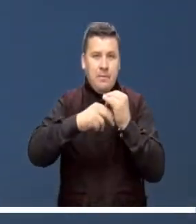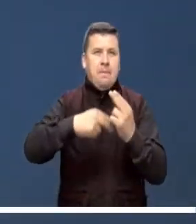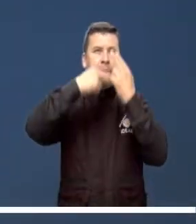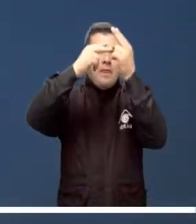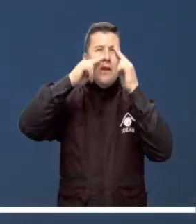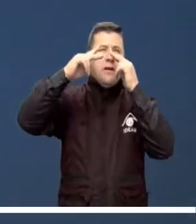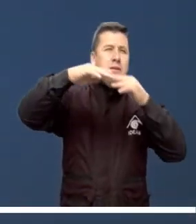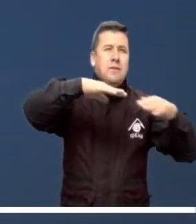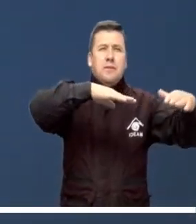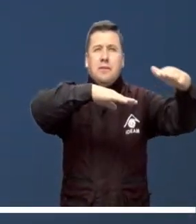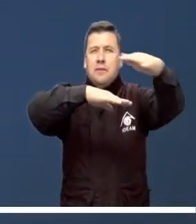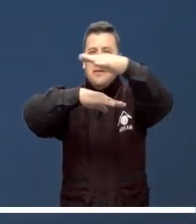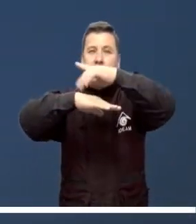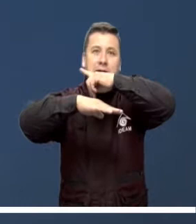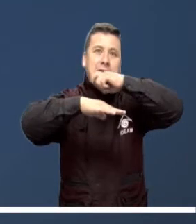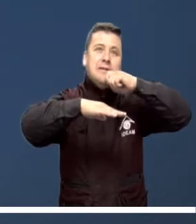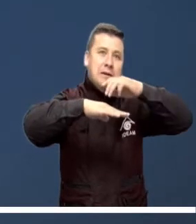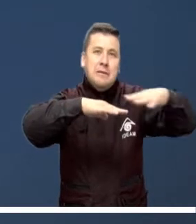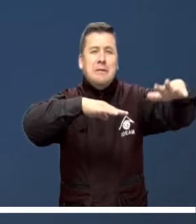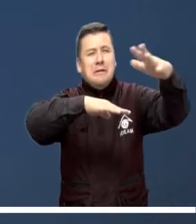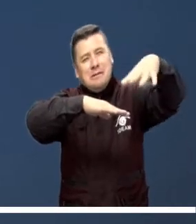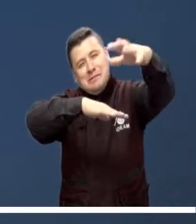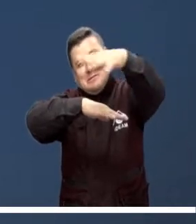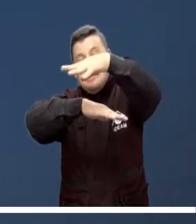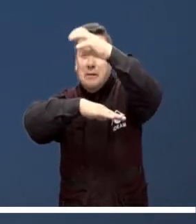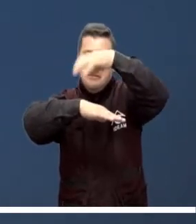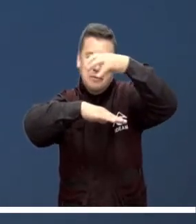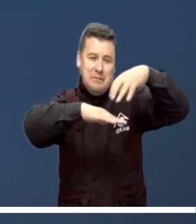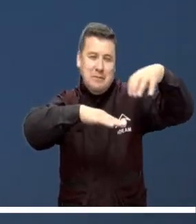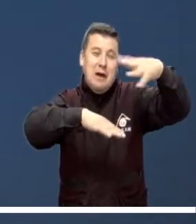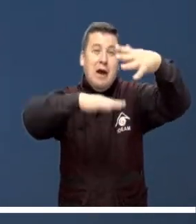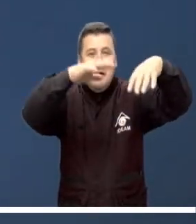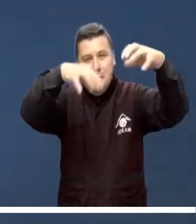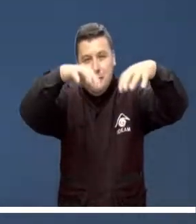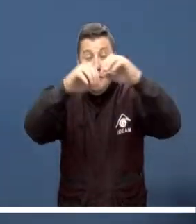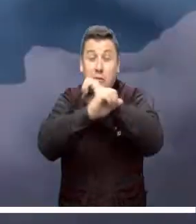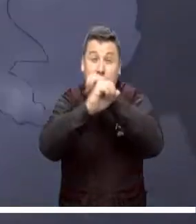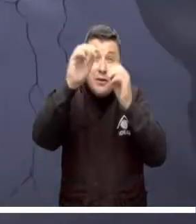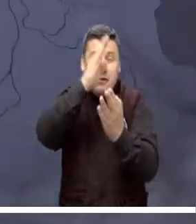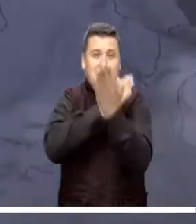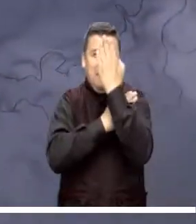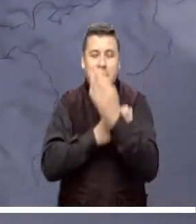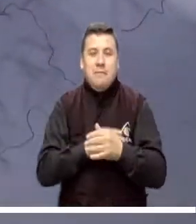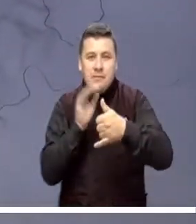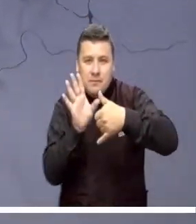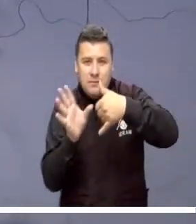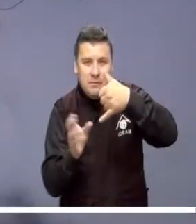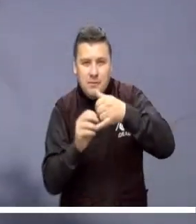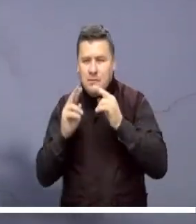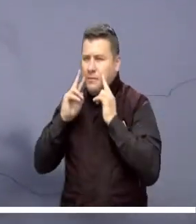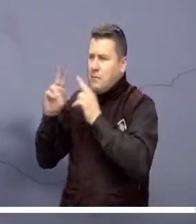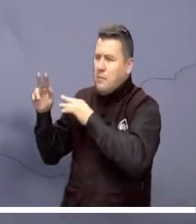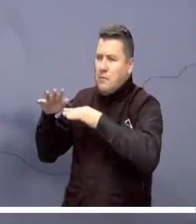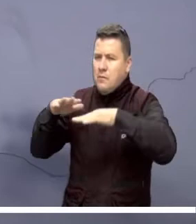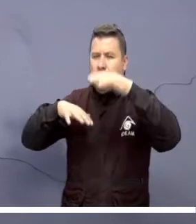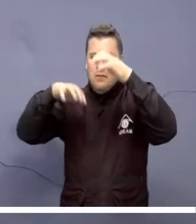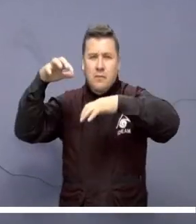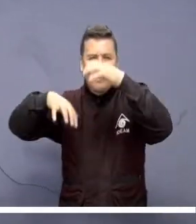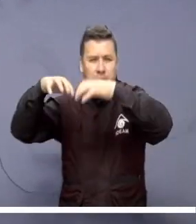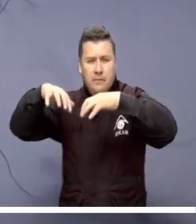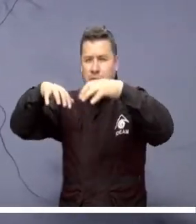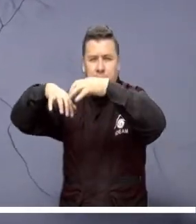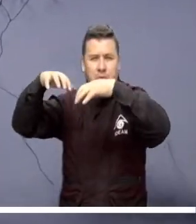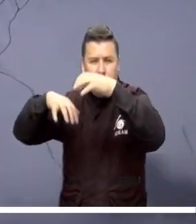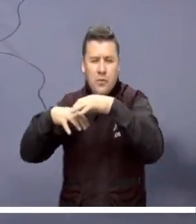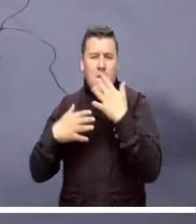San Andrés y Providencia augura tiempo seco en la mayor parte del archipiélago y lloviznas ocasionales en la madrugada. Sobre el Pacífico se espera